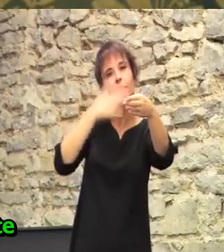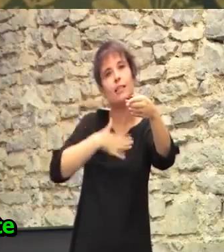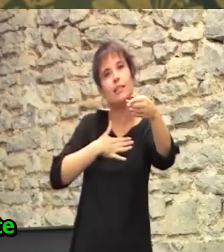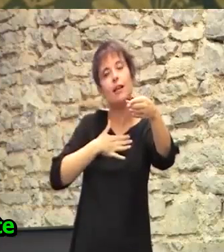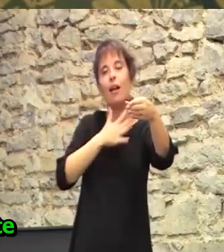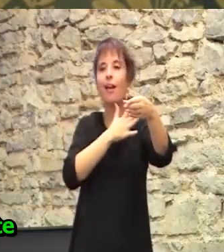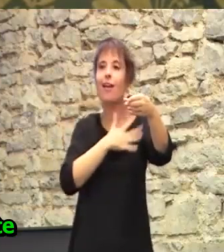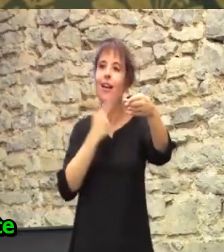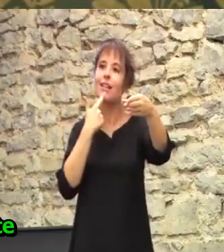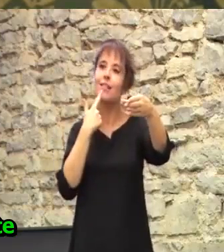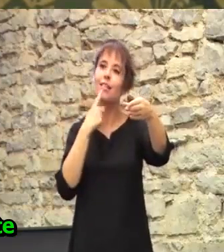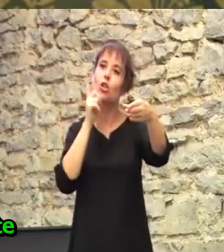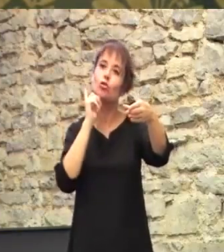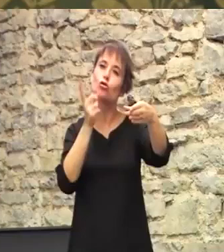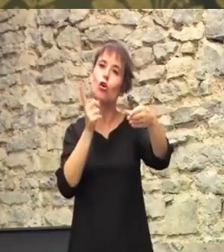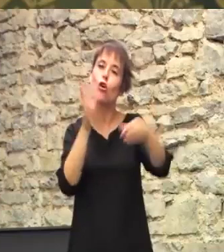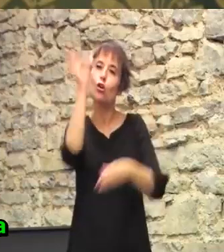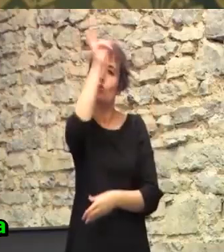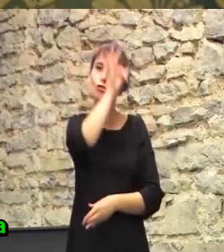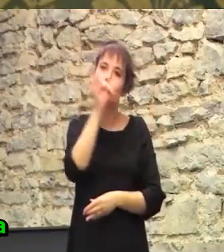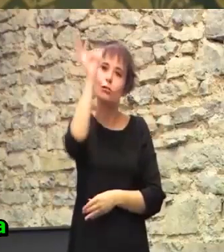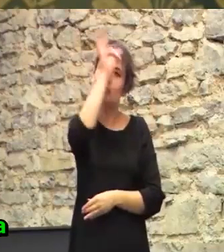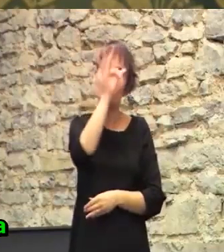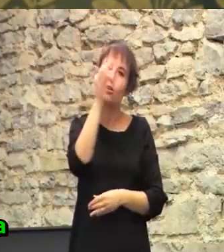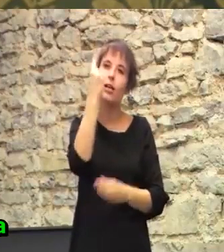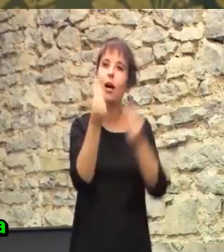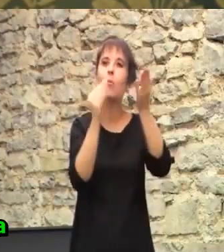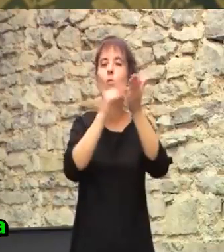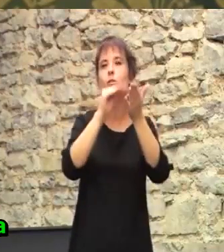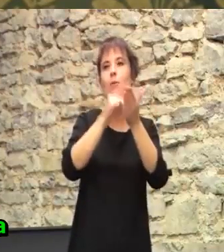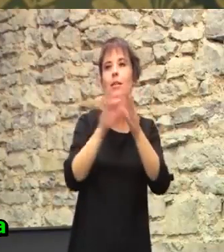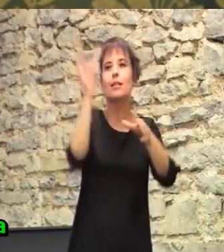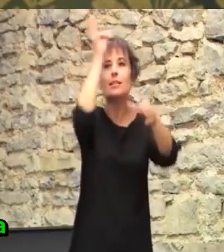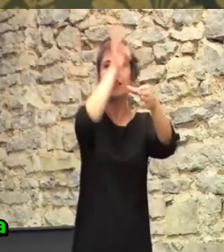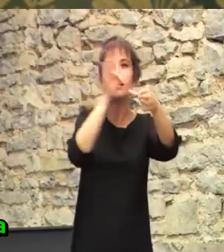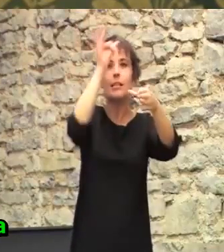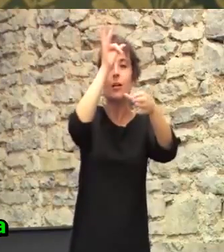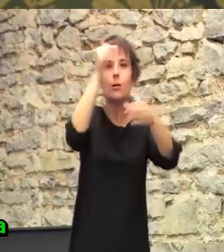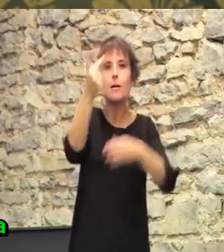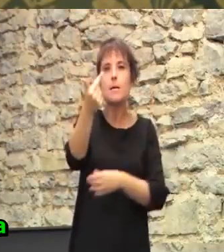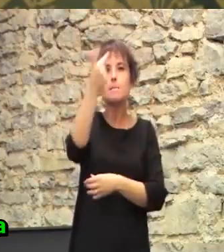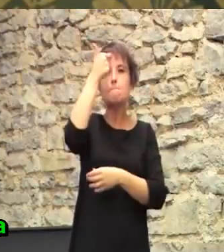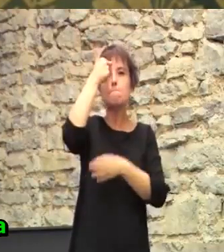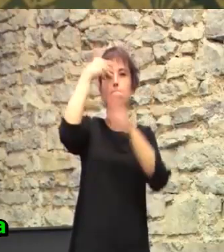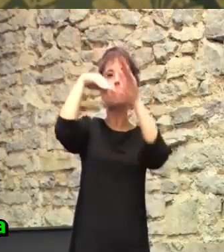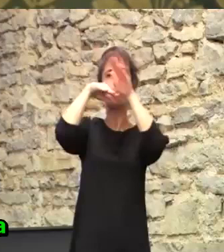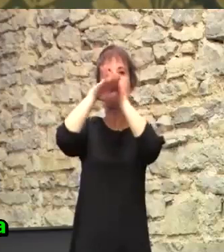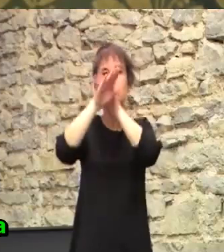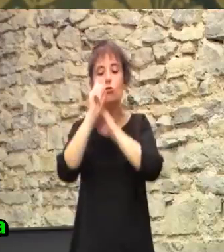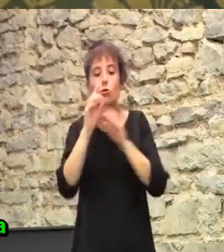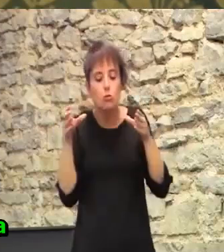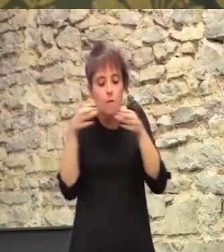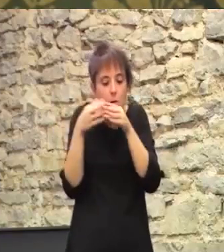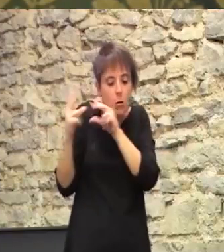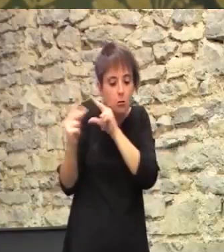no quedarme en la teoría que queda a veces solamente encerrada para un círculo de